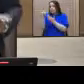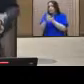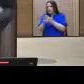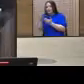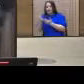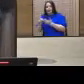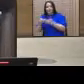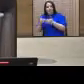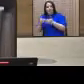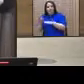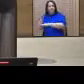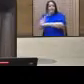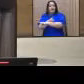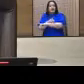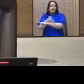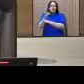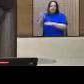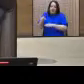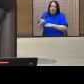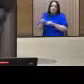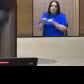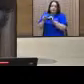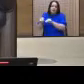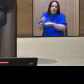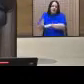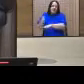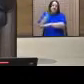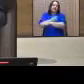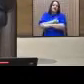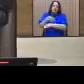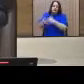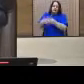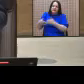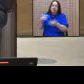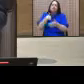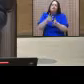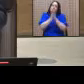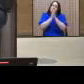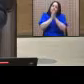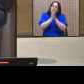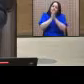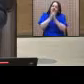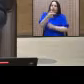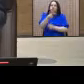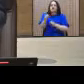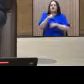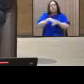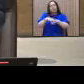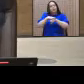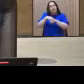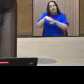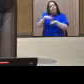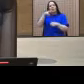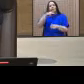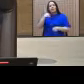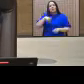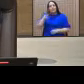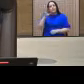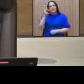que ponerlos a caminar. Una súplica que les hago, por favor, compañeros y compañeras diputados y